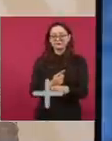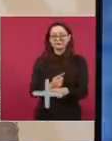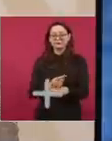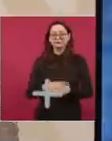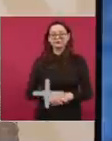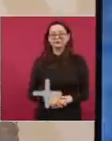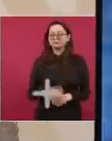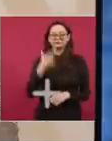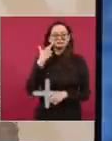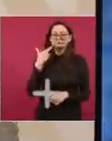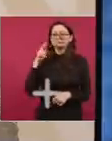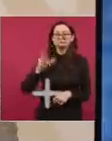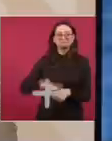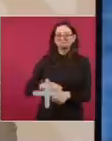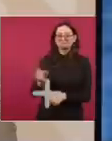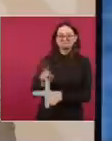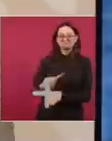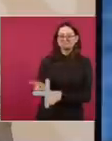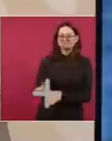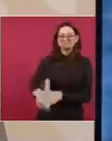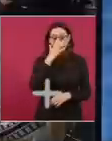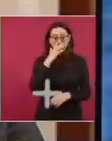No son ratas.